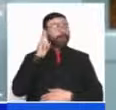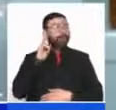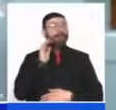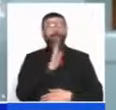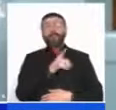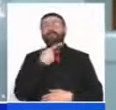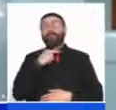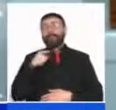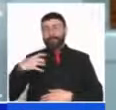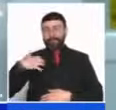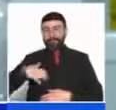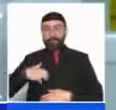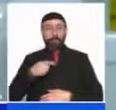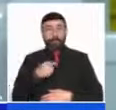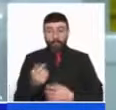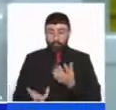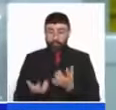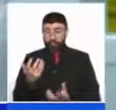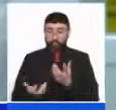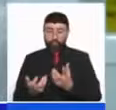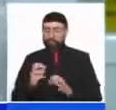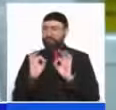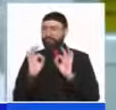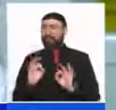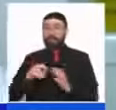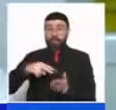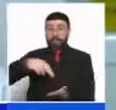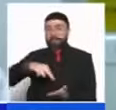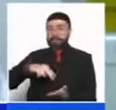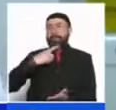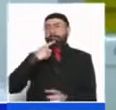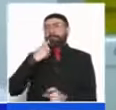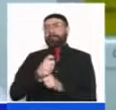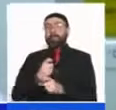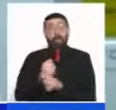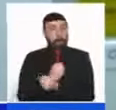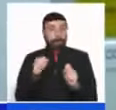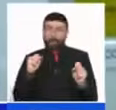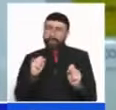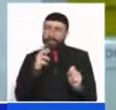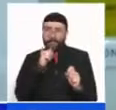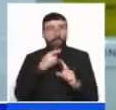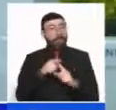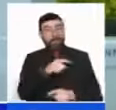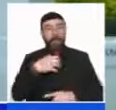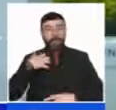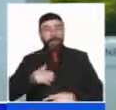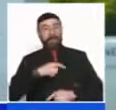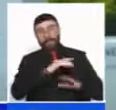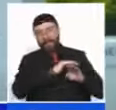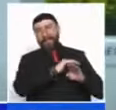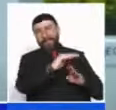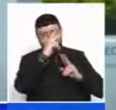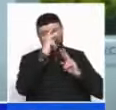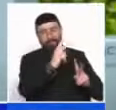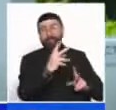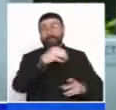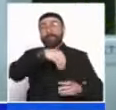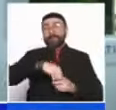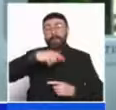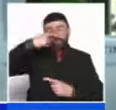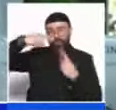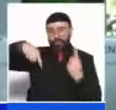gastronomía única, no es tan fácil el tango, pero no es imposible. Ahí tienen entonces esa invitación, Argentina, país invitado de honor, en esta feria